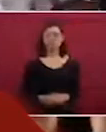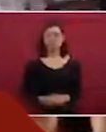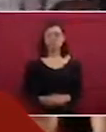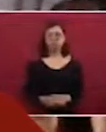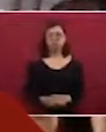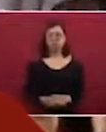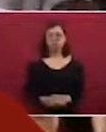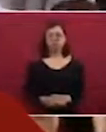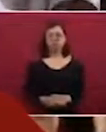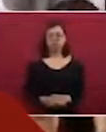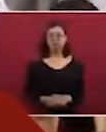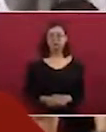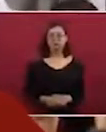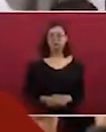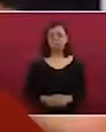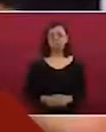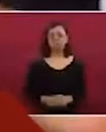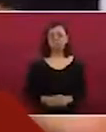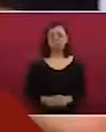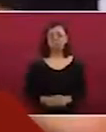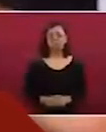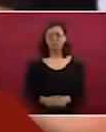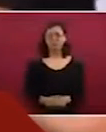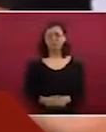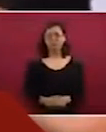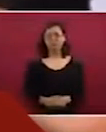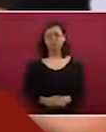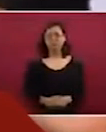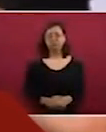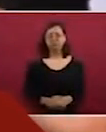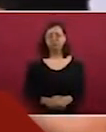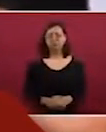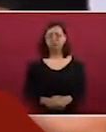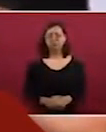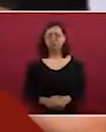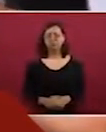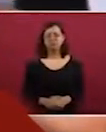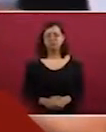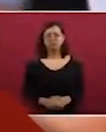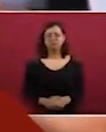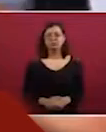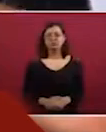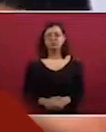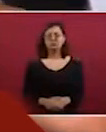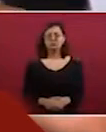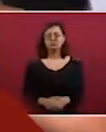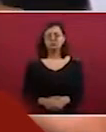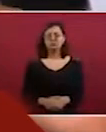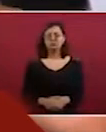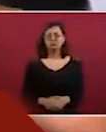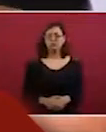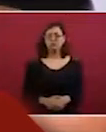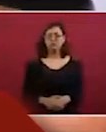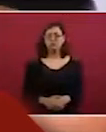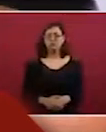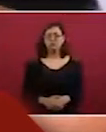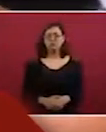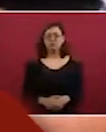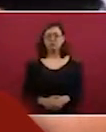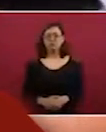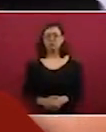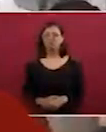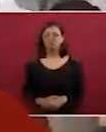El presidente Andrés Manuel López Obrador firmó el acuerdo por la igualdad que vela por la paridad entre mujeres y hombres. Durante la conferencia de prensa matutina, la directora